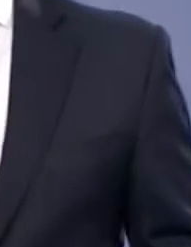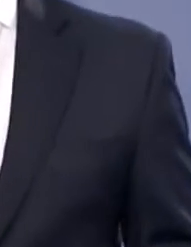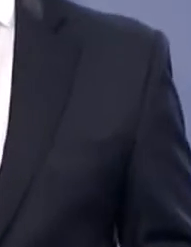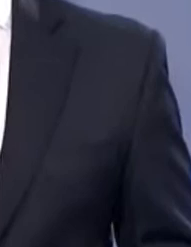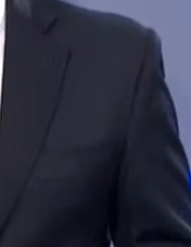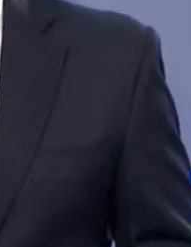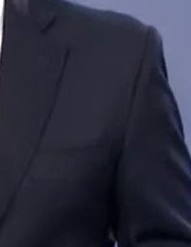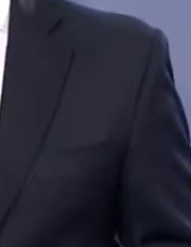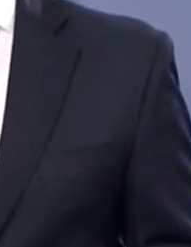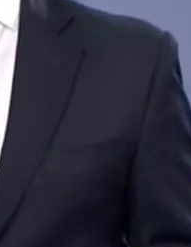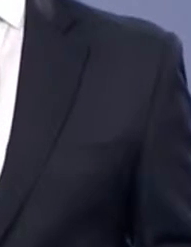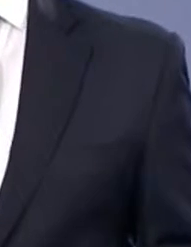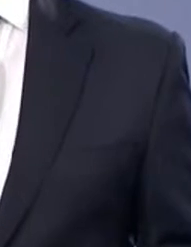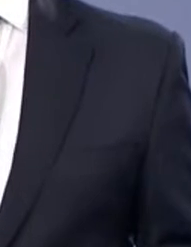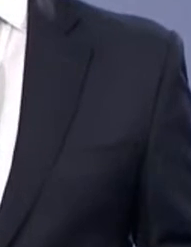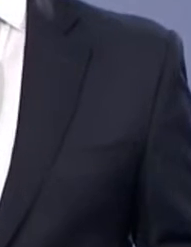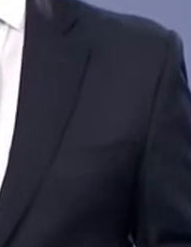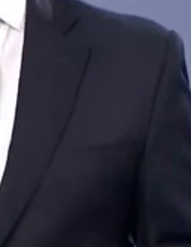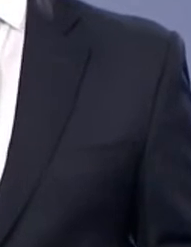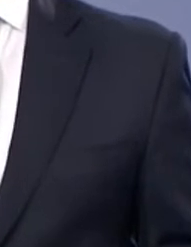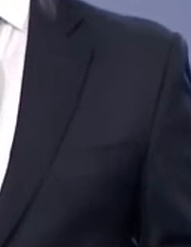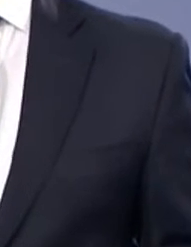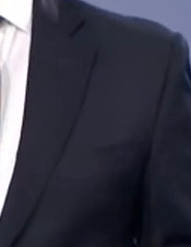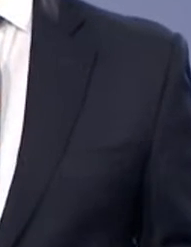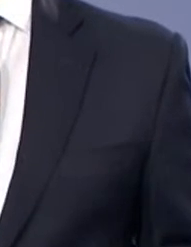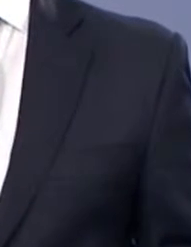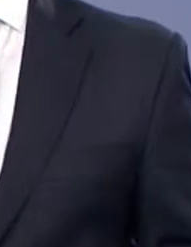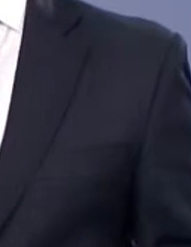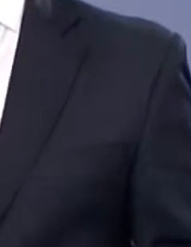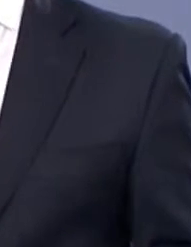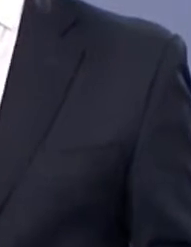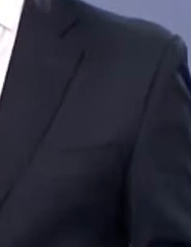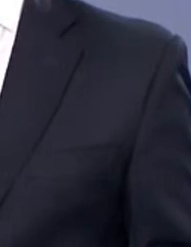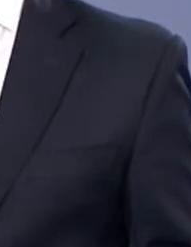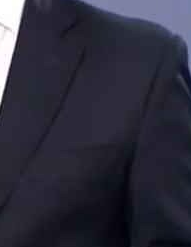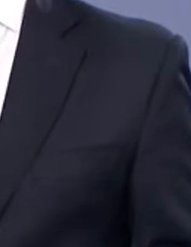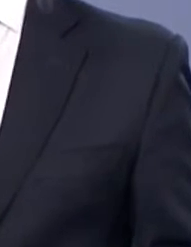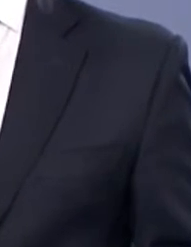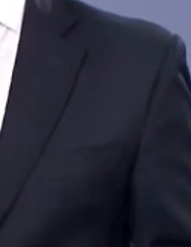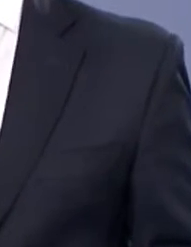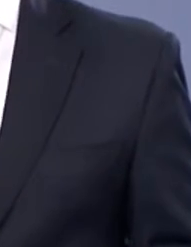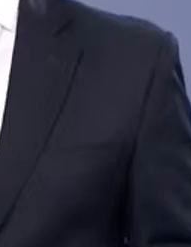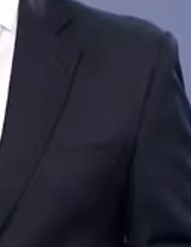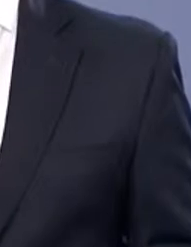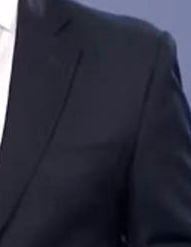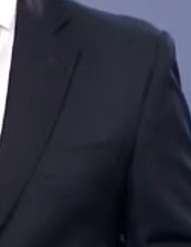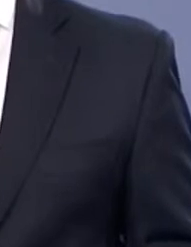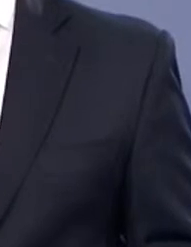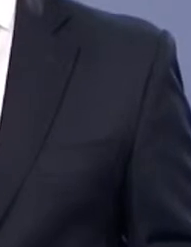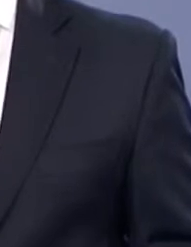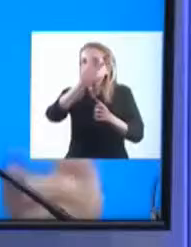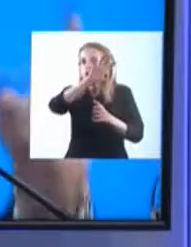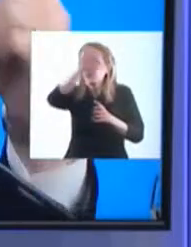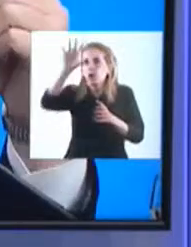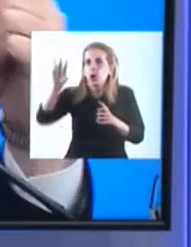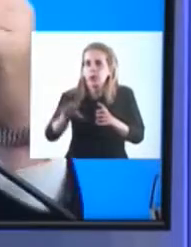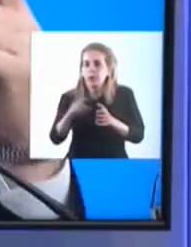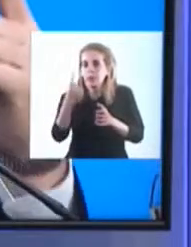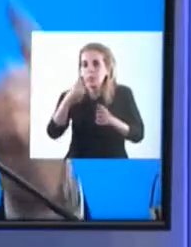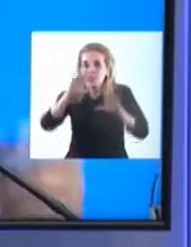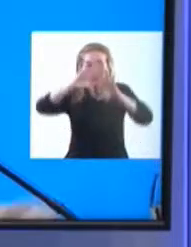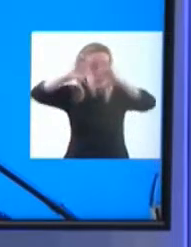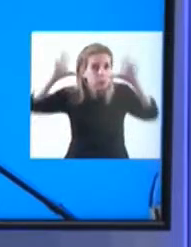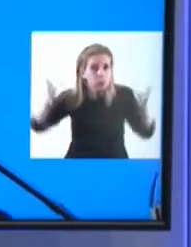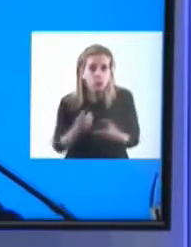políticas. Entonces creo que se puede llevar adelante siempre y cuando cambien la visión y el diagnóstico que tienen o el modelo de país que